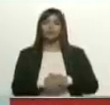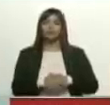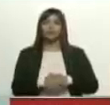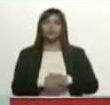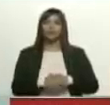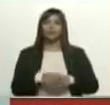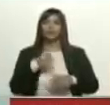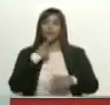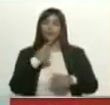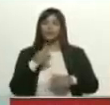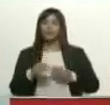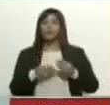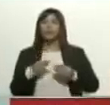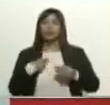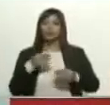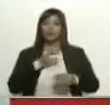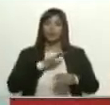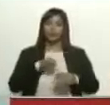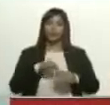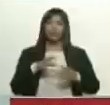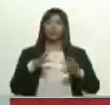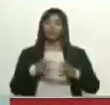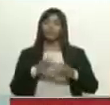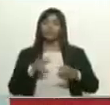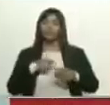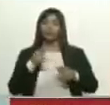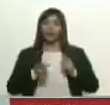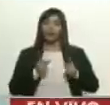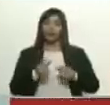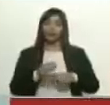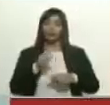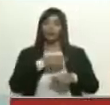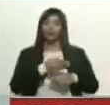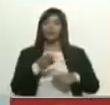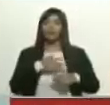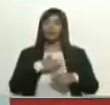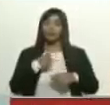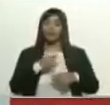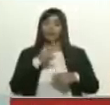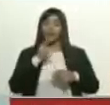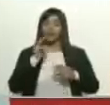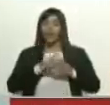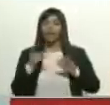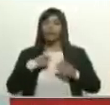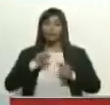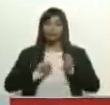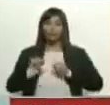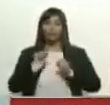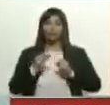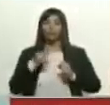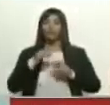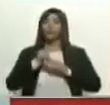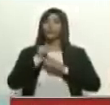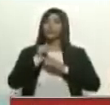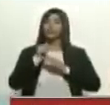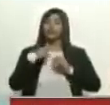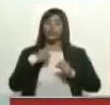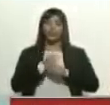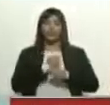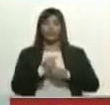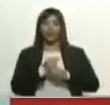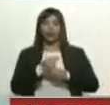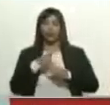que lo acreditase como miembro del sindicato alguno. Si usted tiene derecho a la defensa y supuestamente es un líder de los